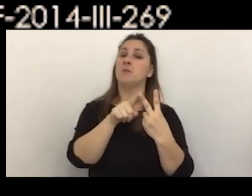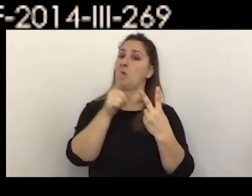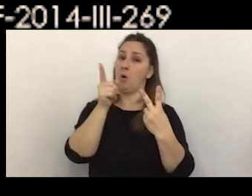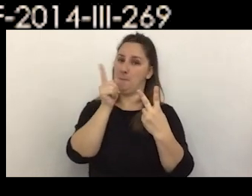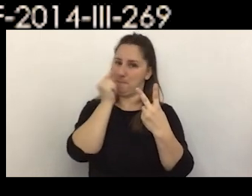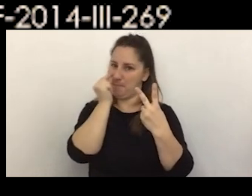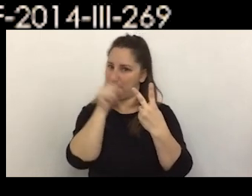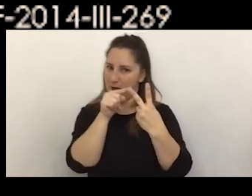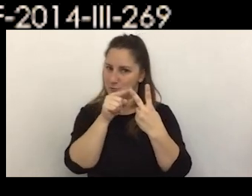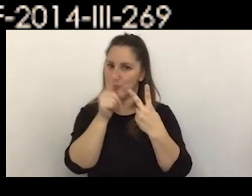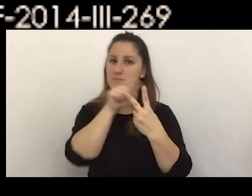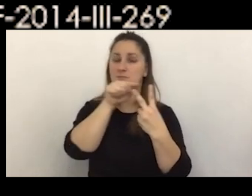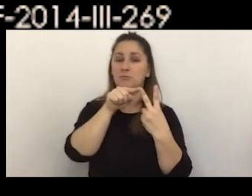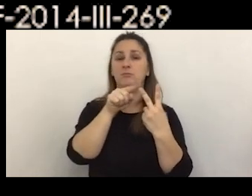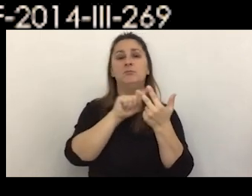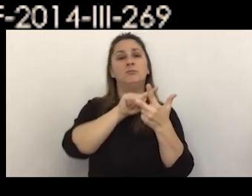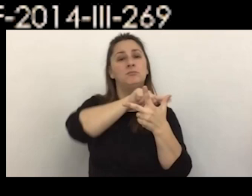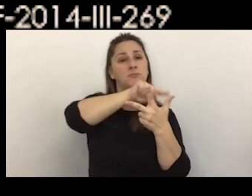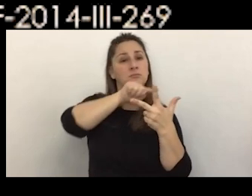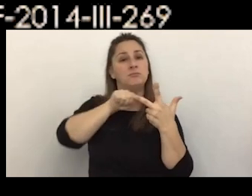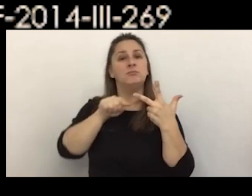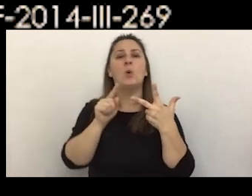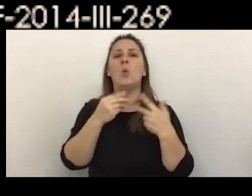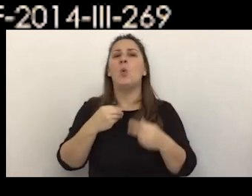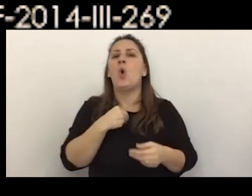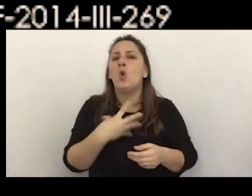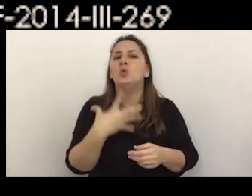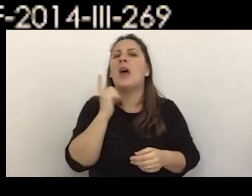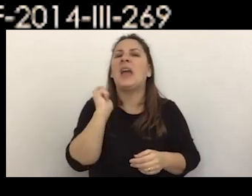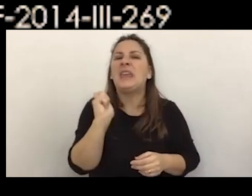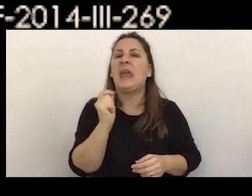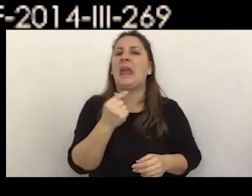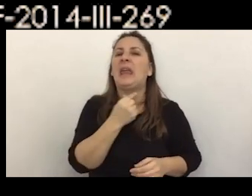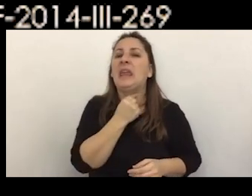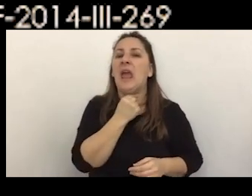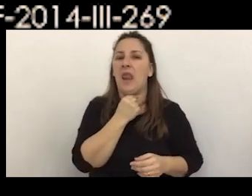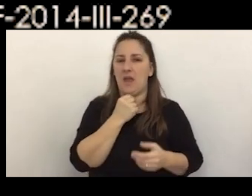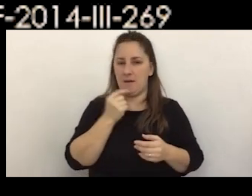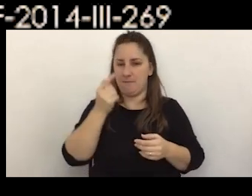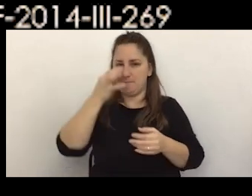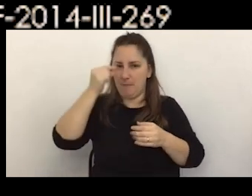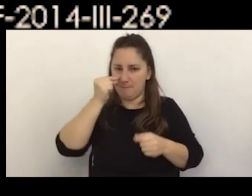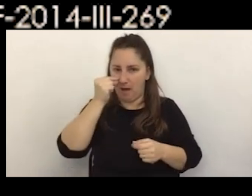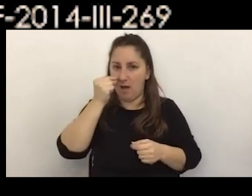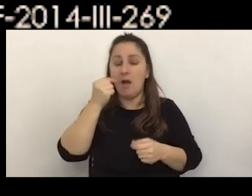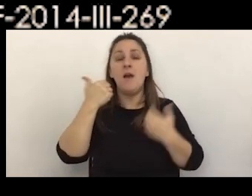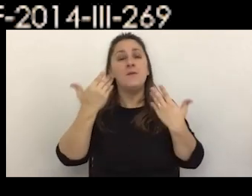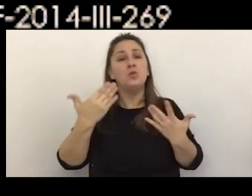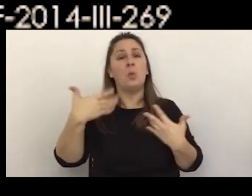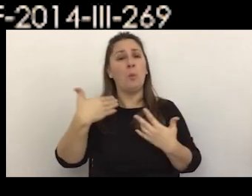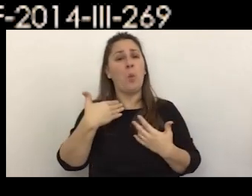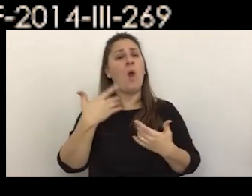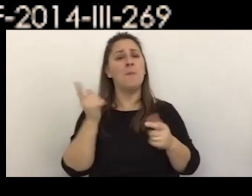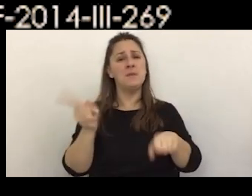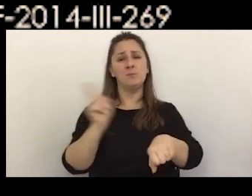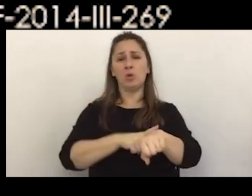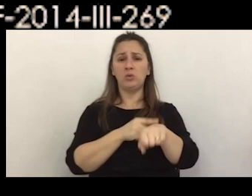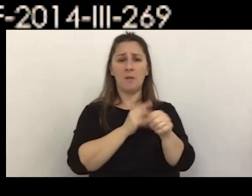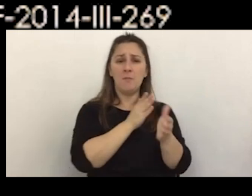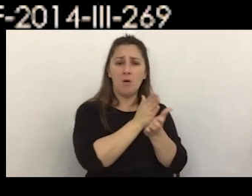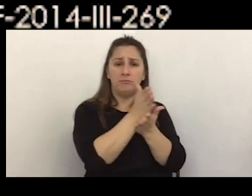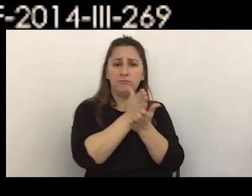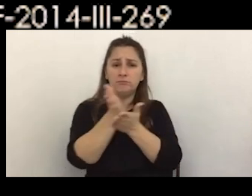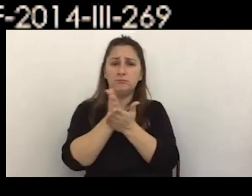es sustituido por la voluntad de quien desea ser progenitor, lo cual posibilita la coexistencia de una filiación materna